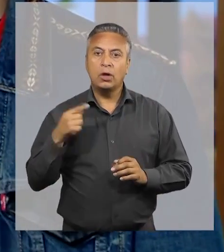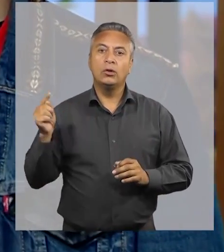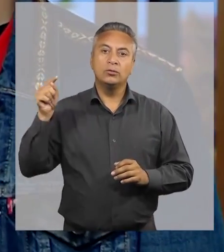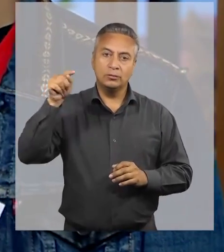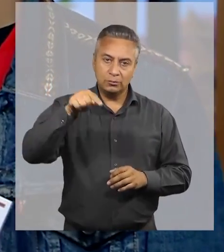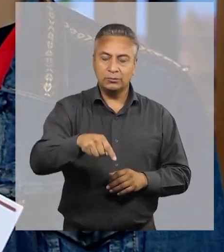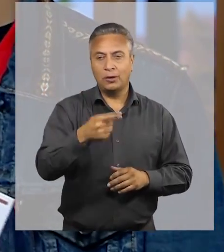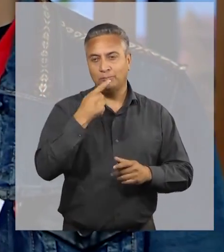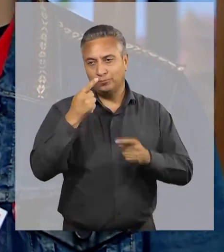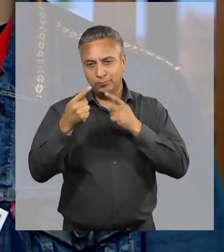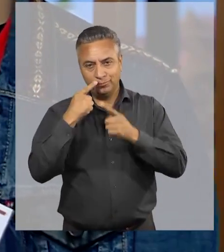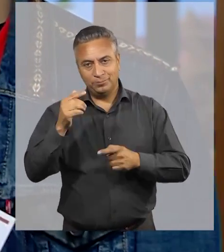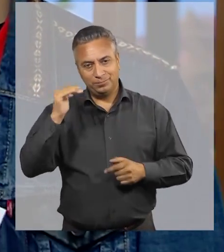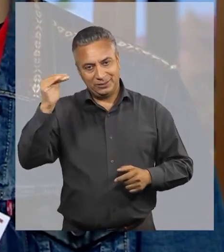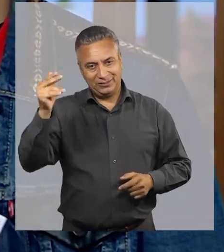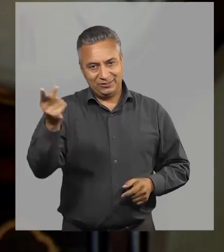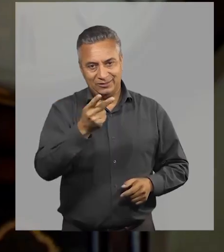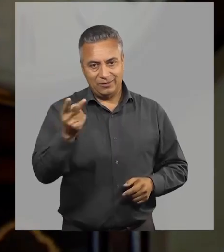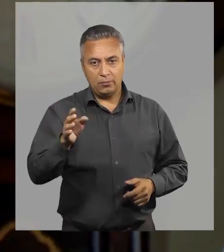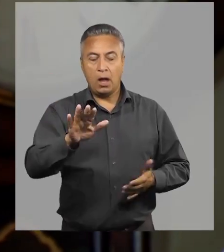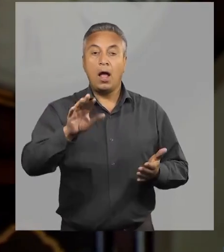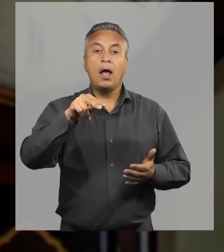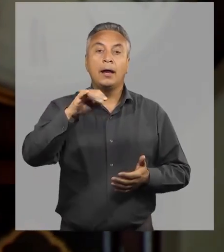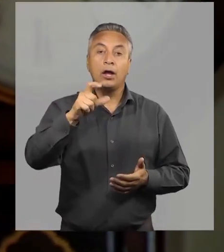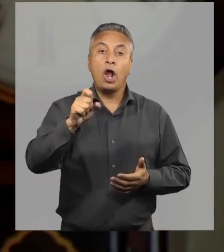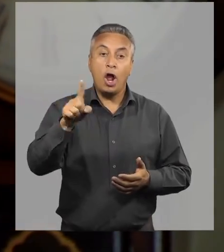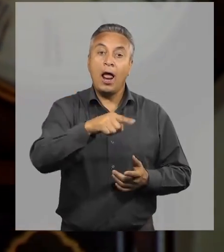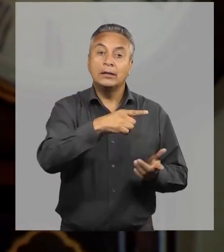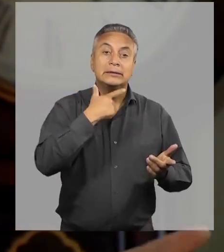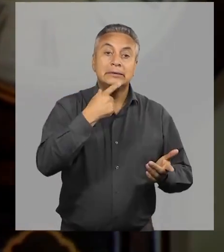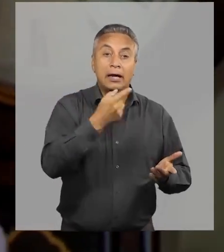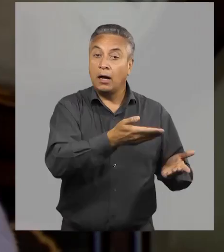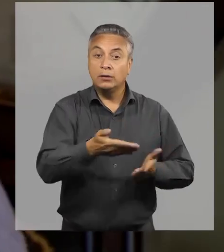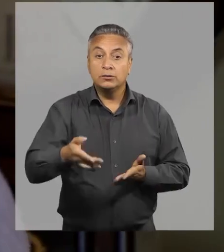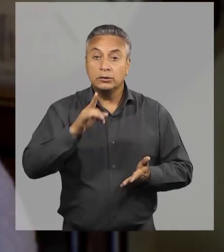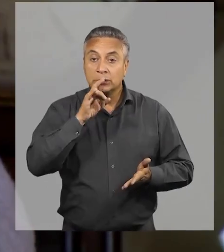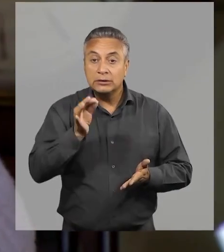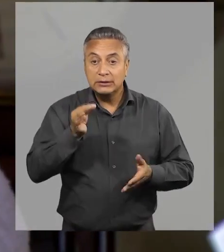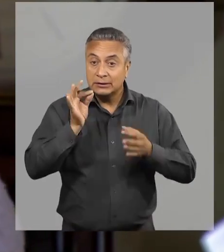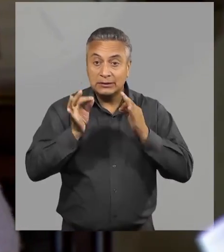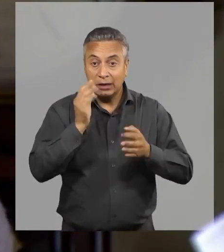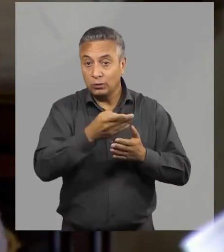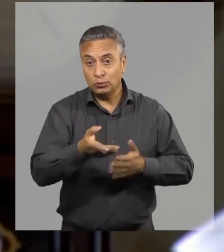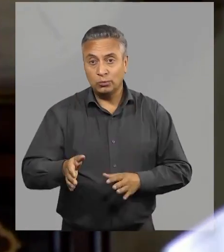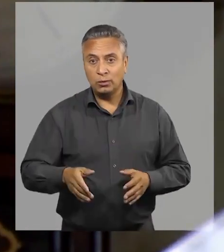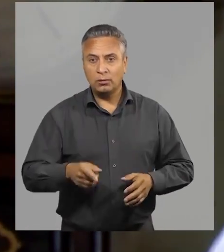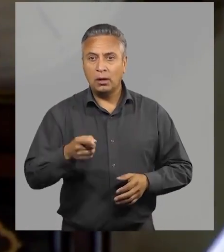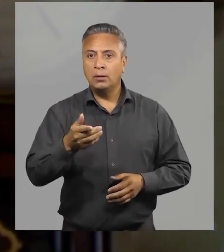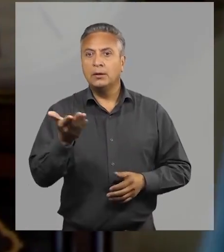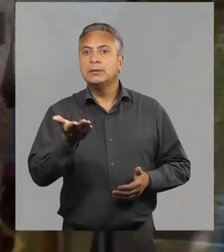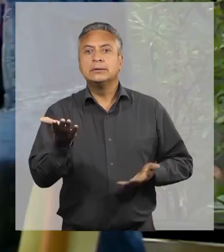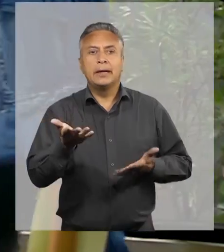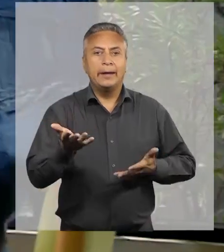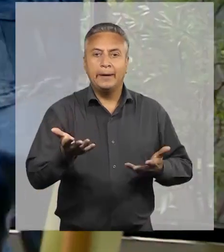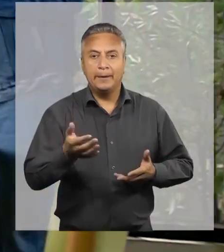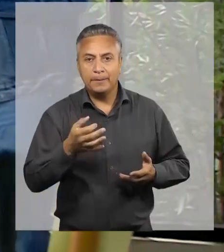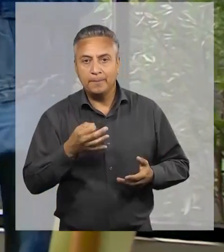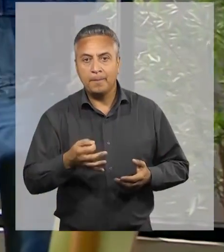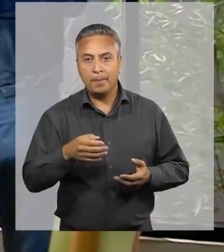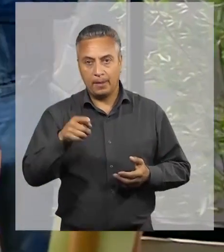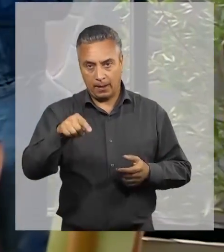Por eso he venido a hablar con los dones Caquitos. Ah, es que Nicolás fue a ver si Caco quiere tomar desayuno. Es